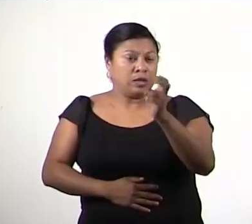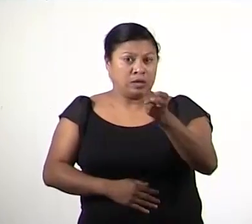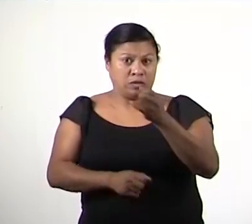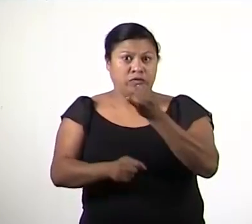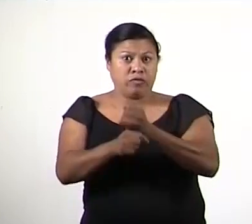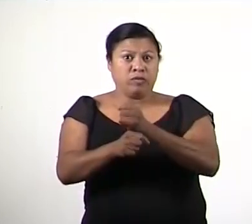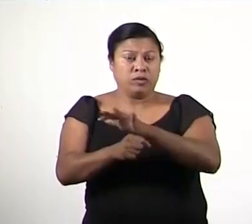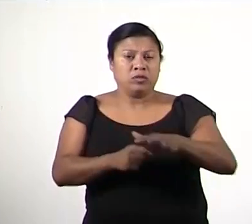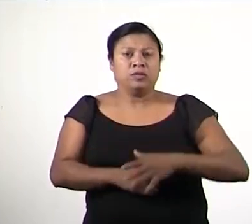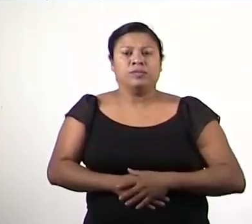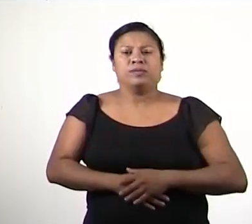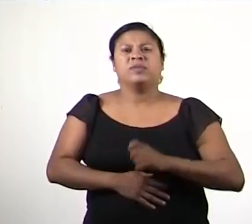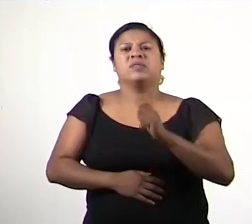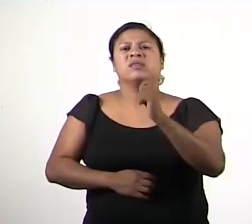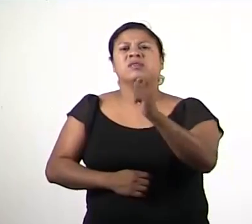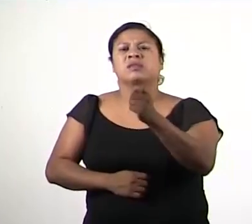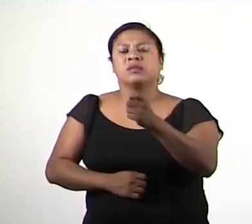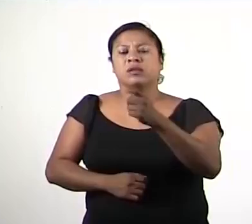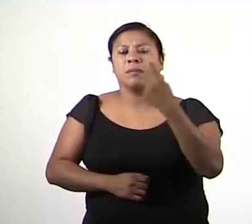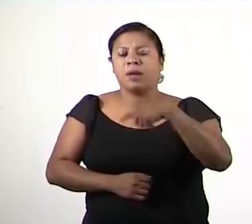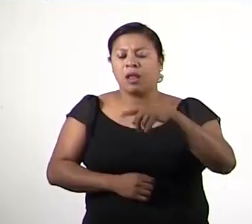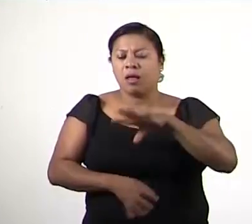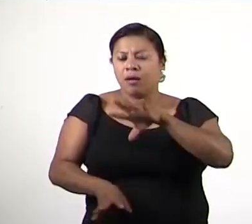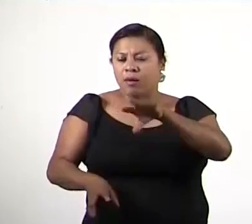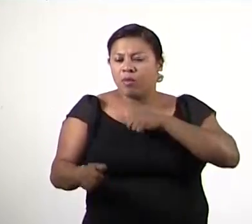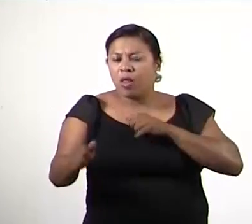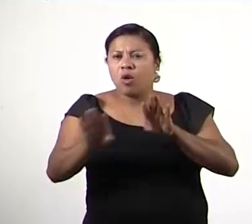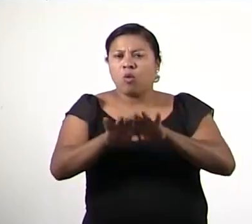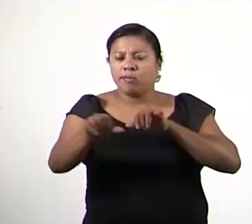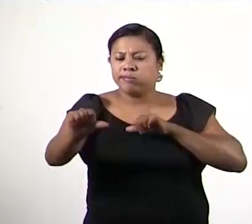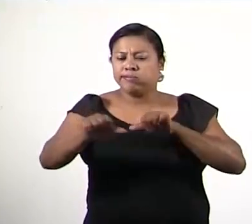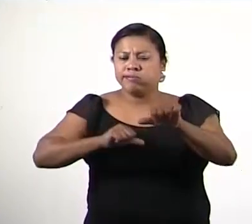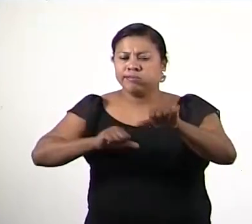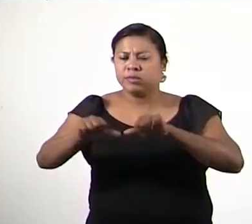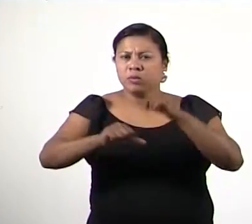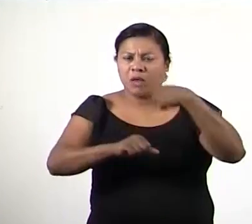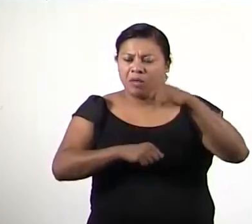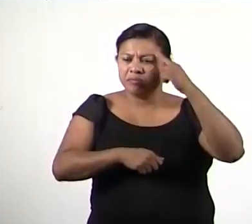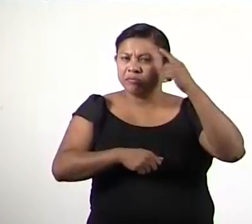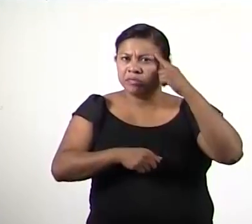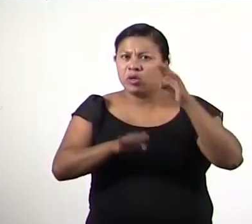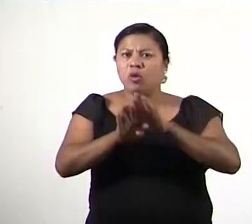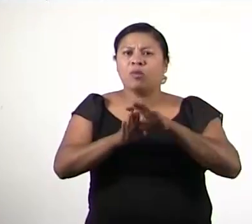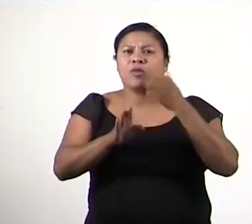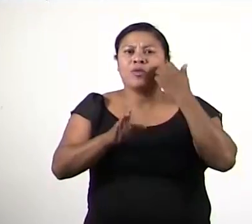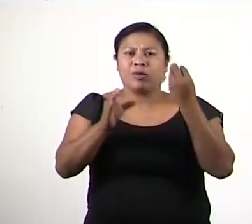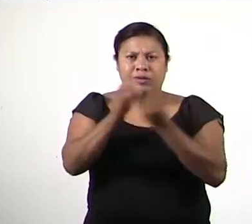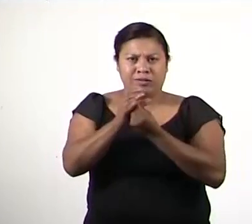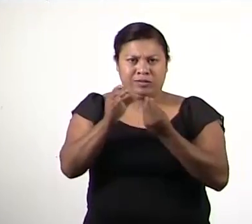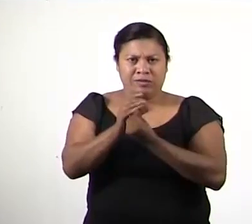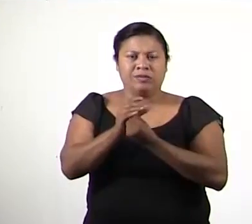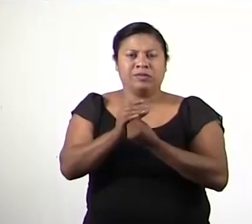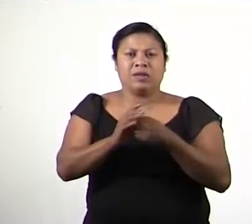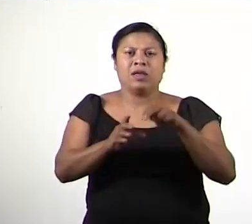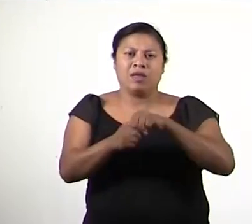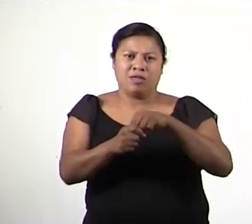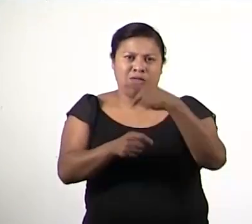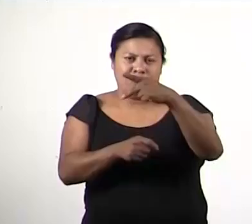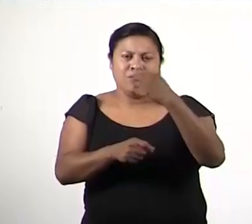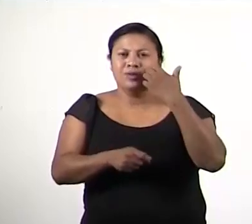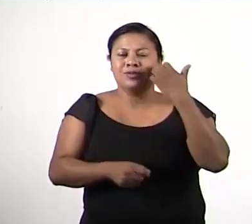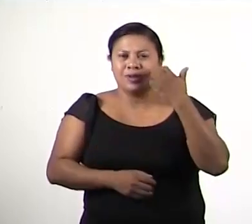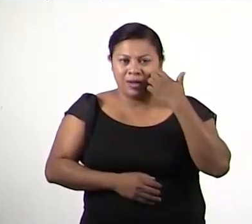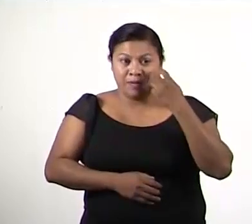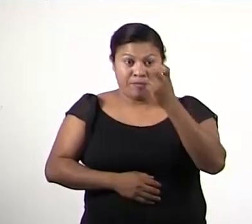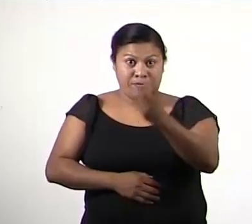información es una retroalimentación y un reforzamiento de tus clases que recibes en la primaria. Esto te